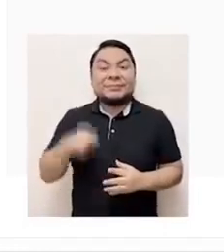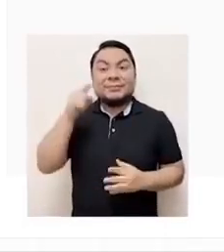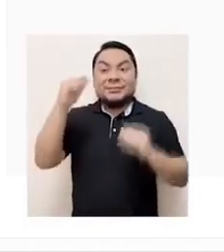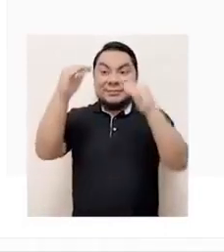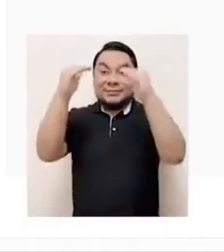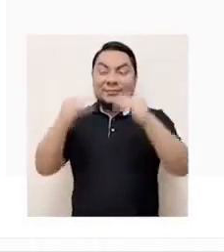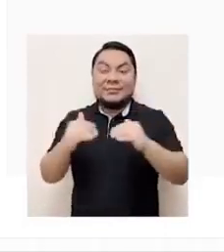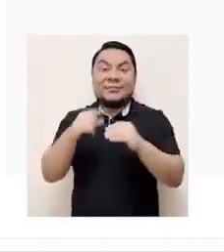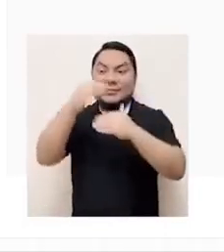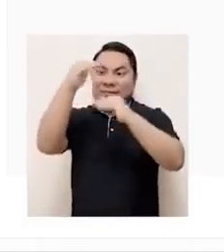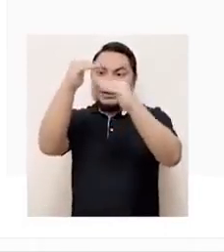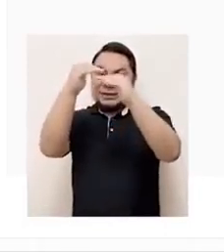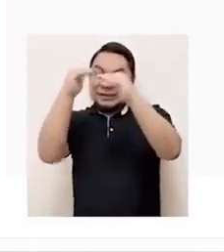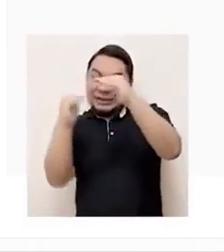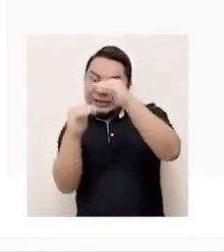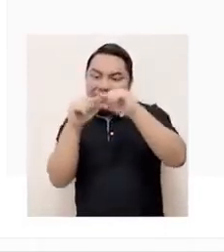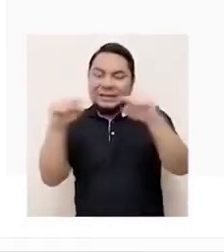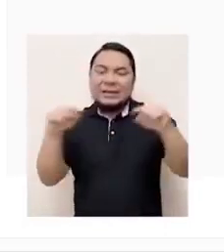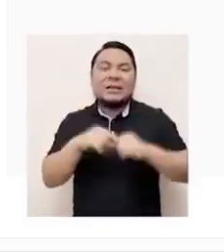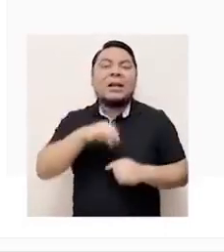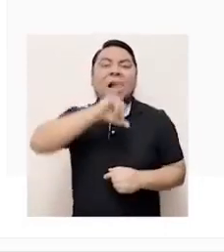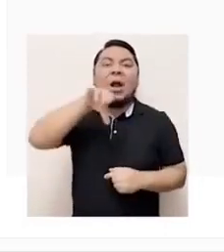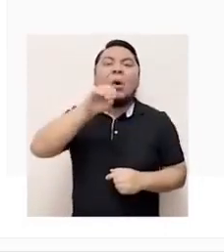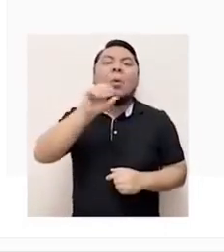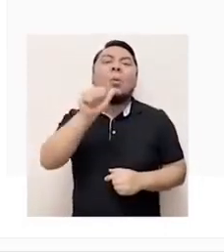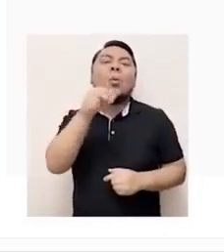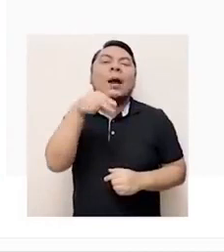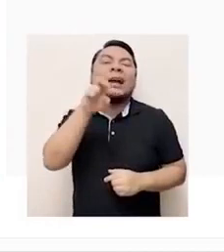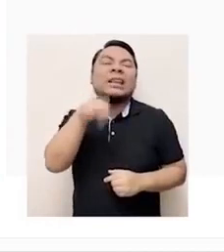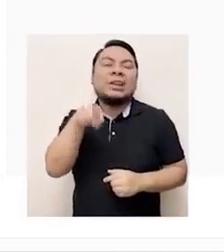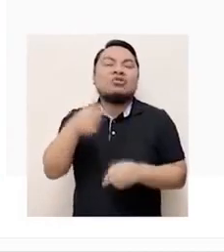y en el cuadro de subtítulo escriba joaquín